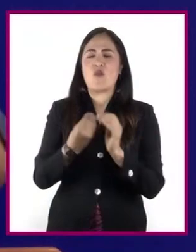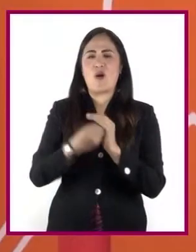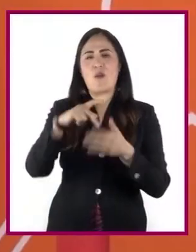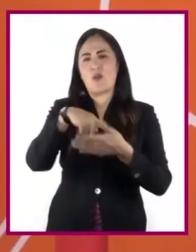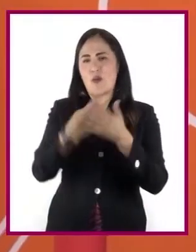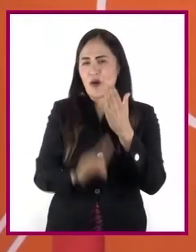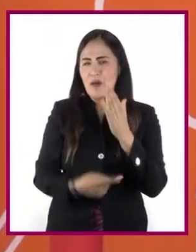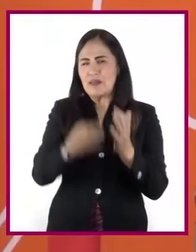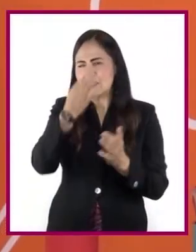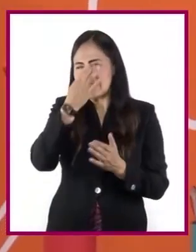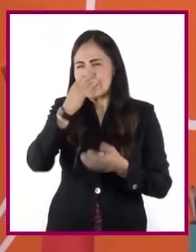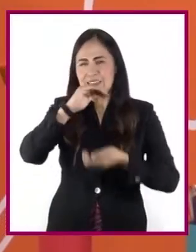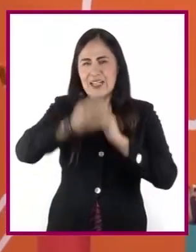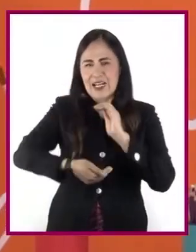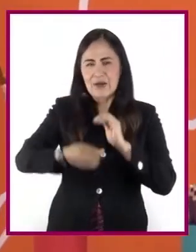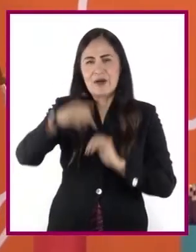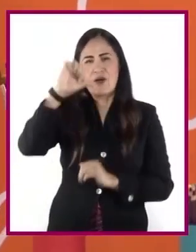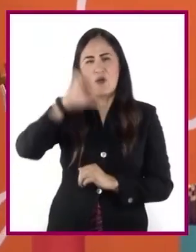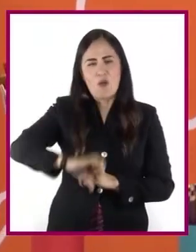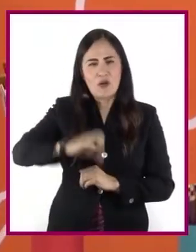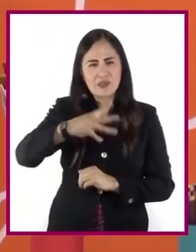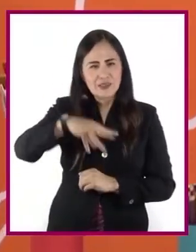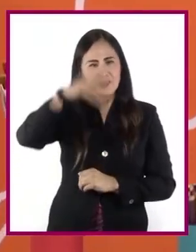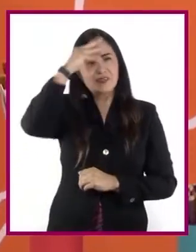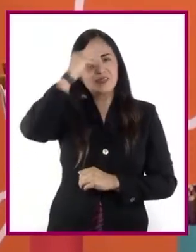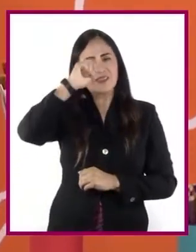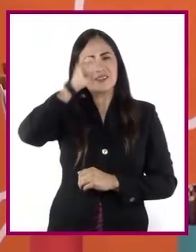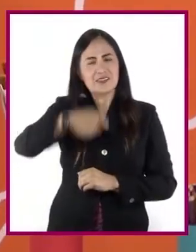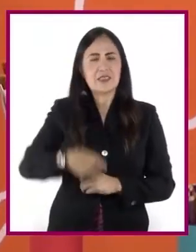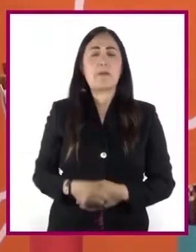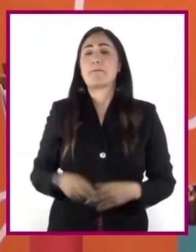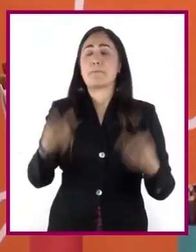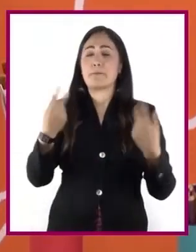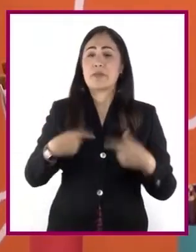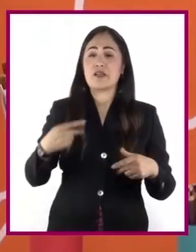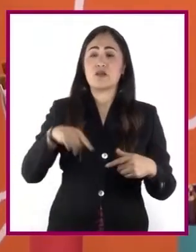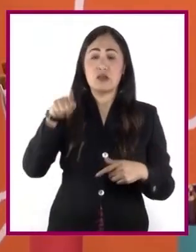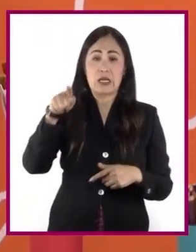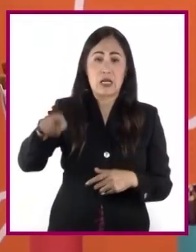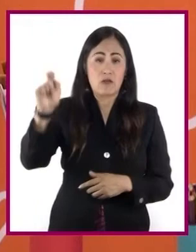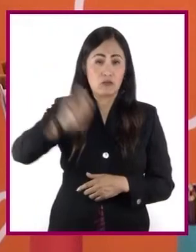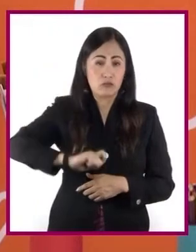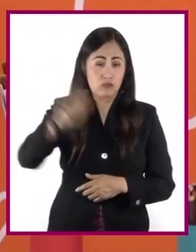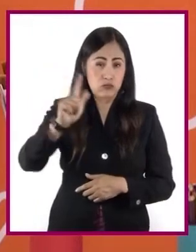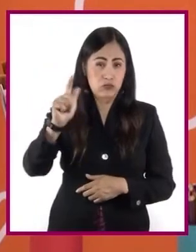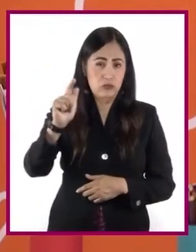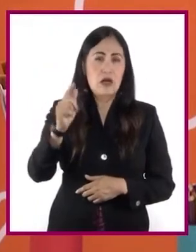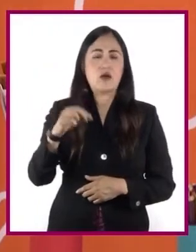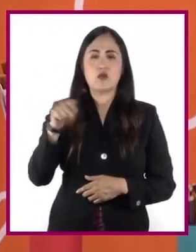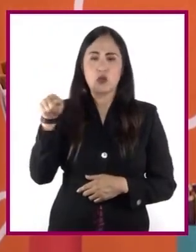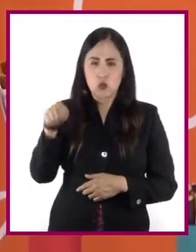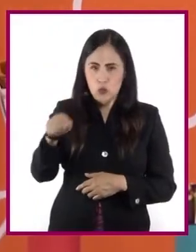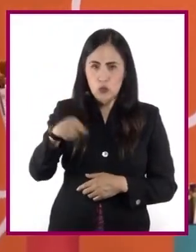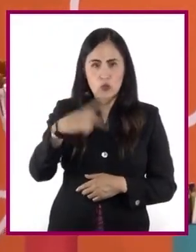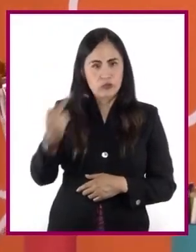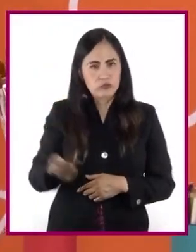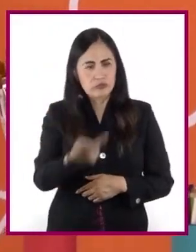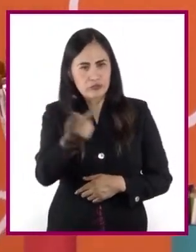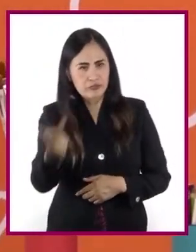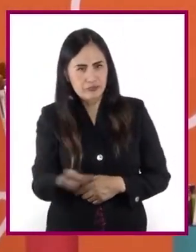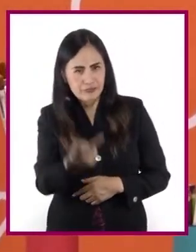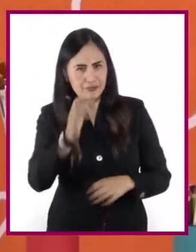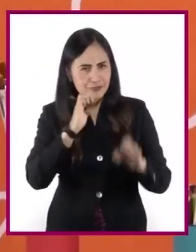sesión en la que vimos el aprendizaje esperado, entrevista a una persona relevante de su localidad, con